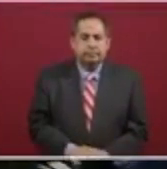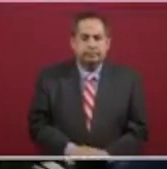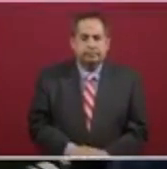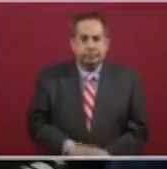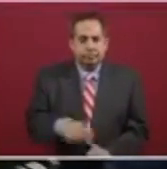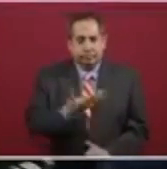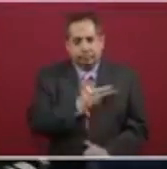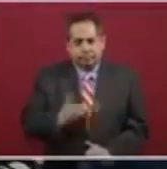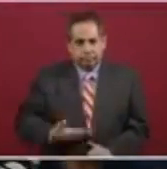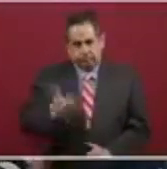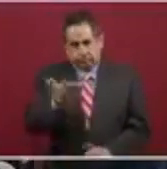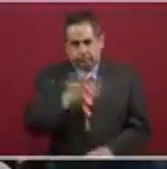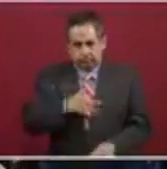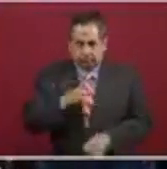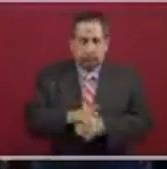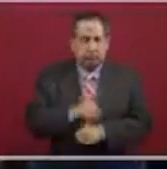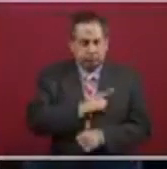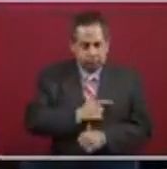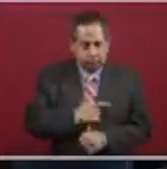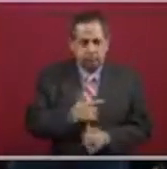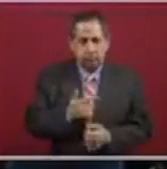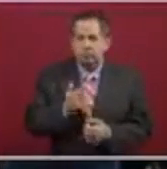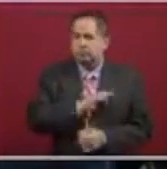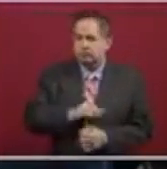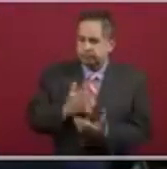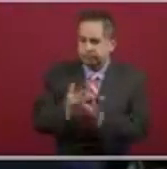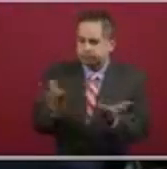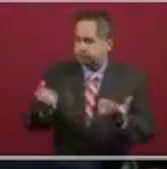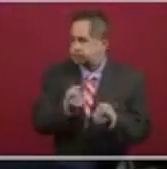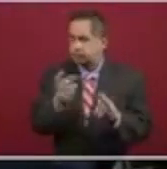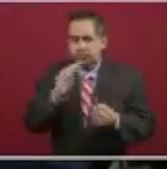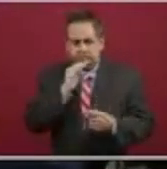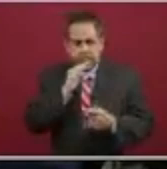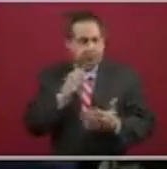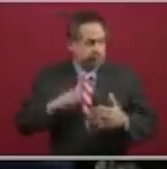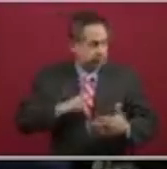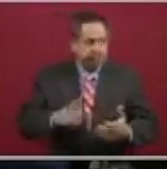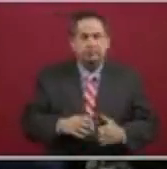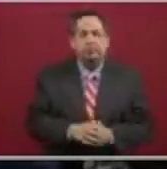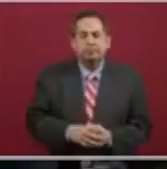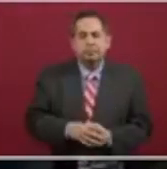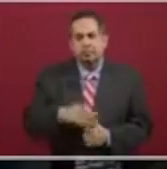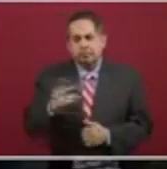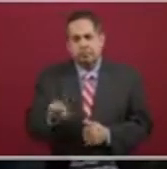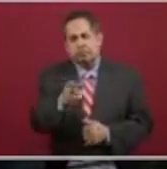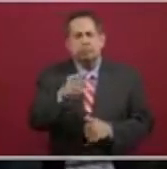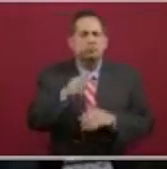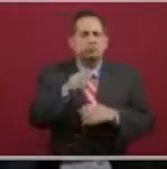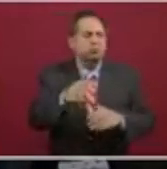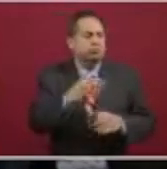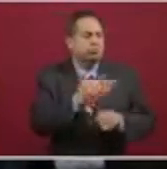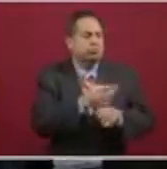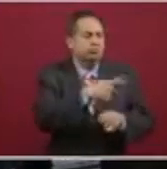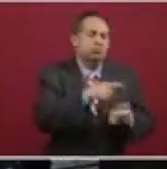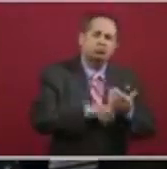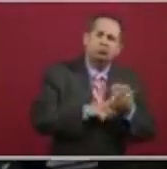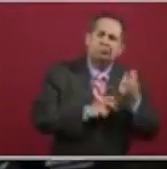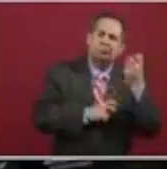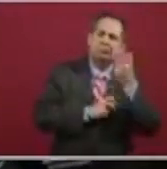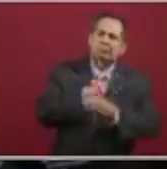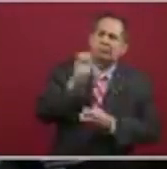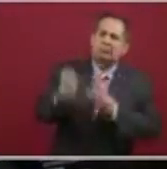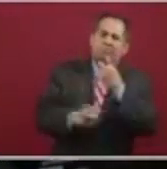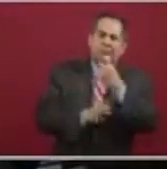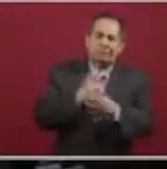Presidente, buenos días. Gusto y felicidades a las mamás presentes. Preguntarle acerca de estas críticas que han habido desde el anuncio de